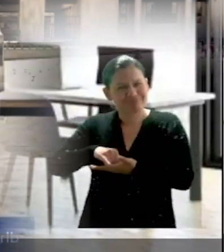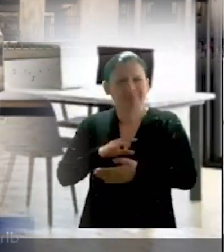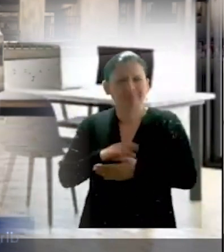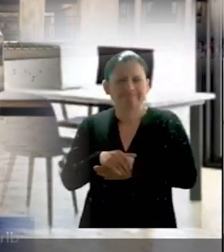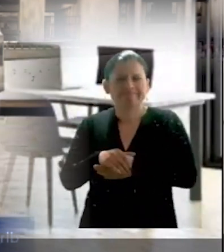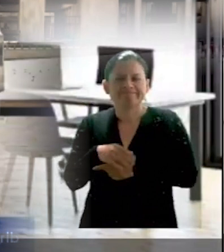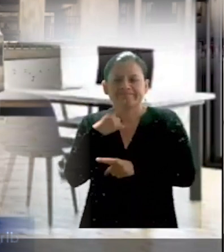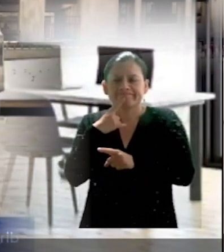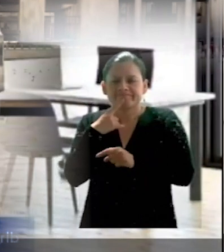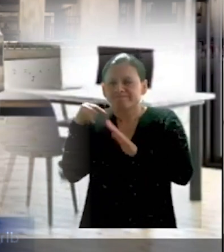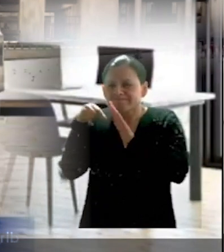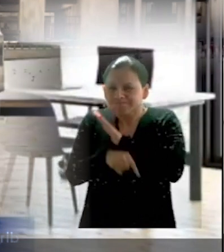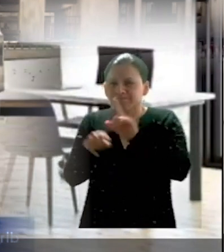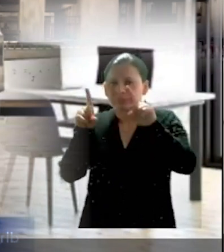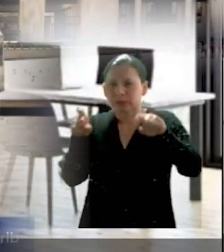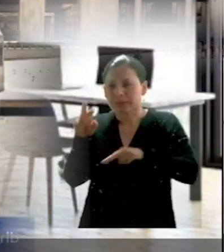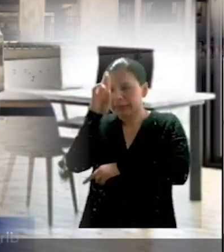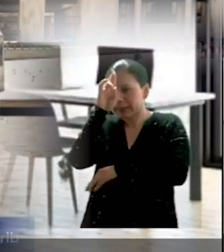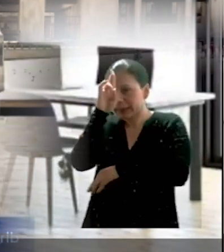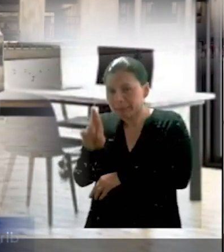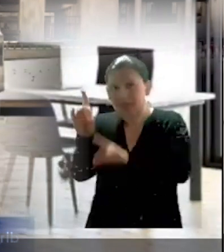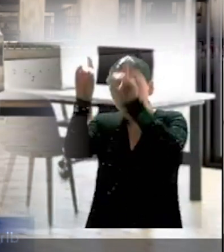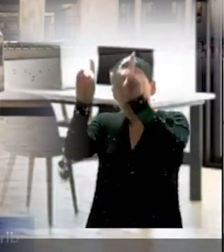con el respeto a las decisiones judiciales.